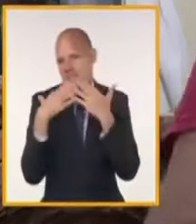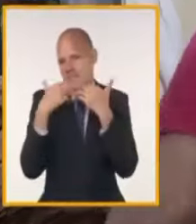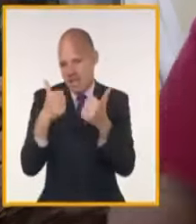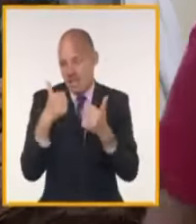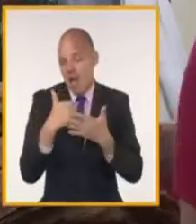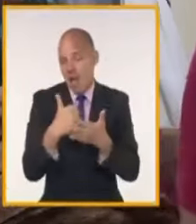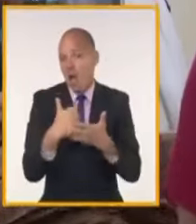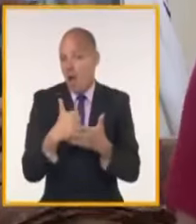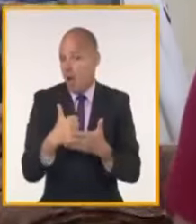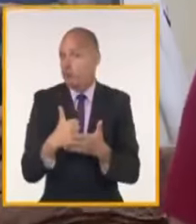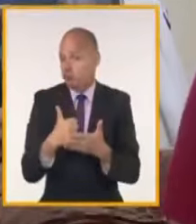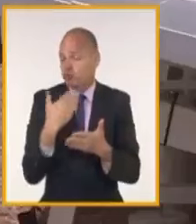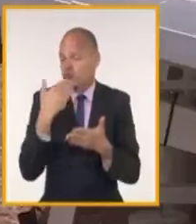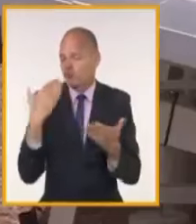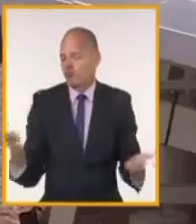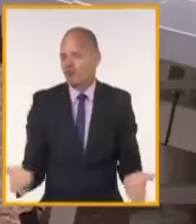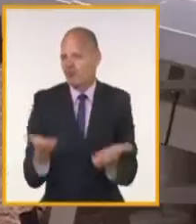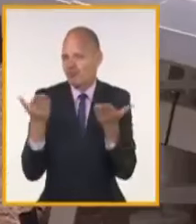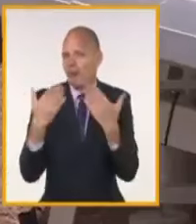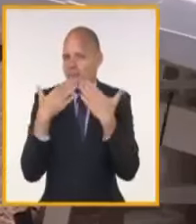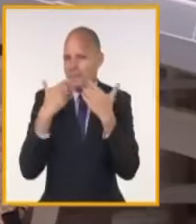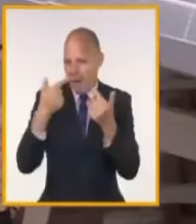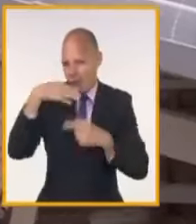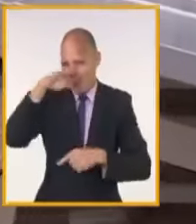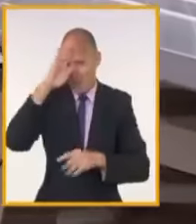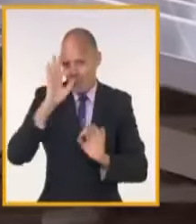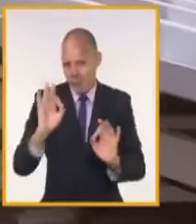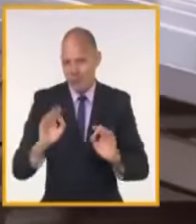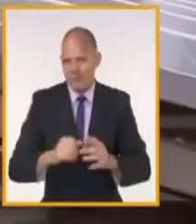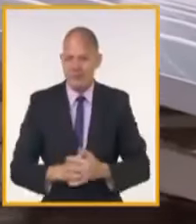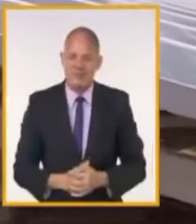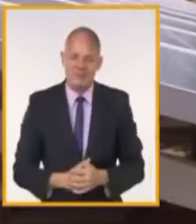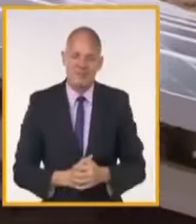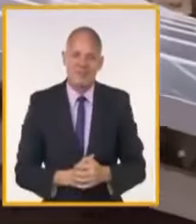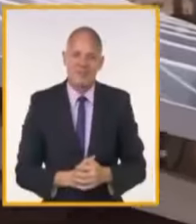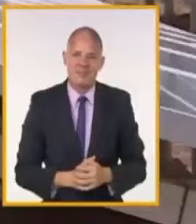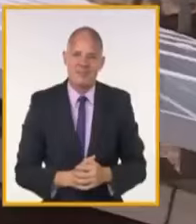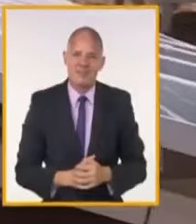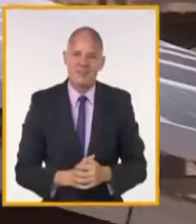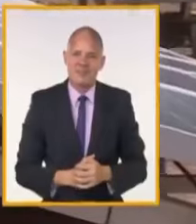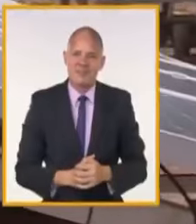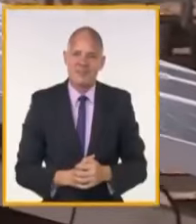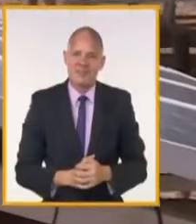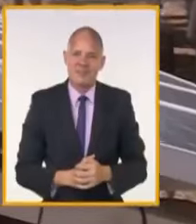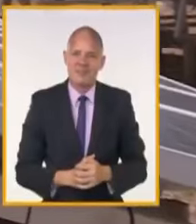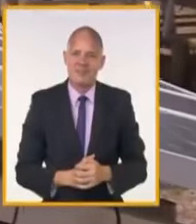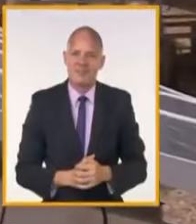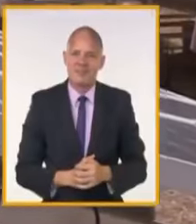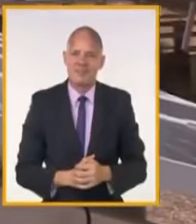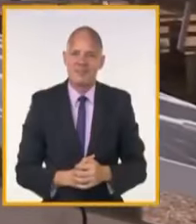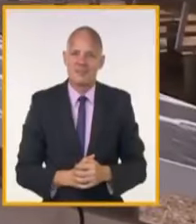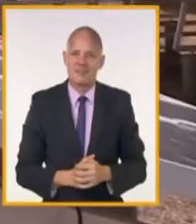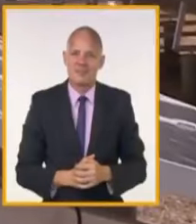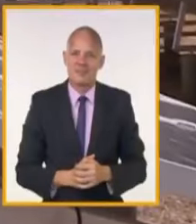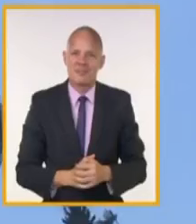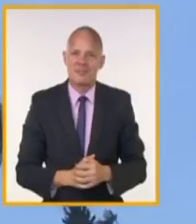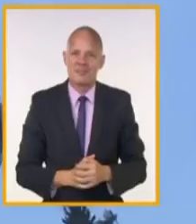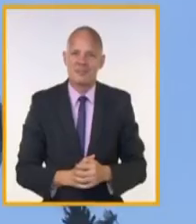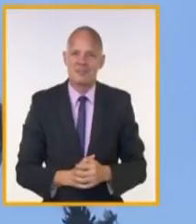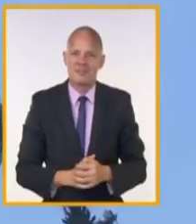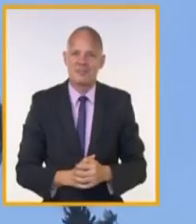sostenible y energético en Cuba desde consolación del sur Pinar del Río José Luis